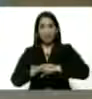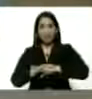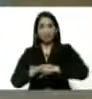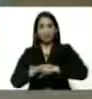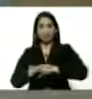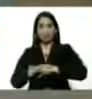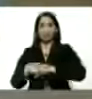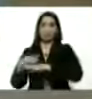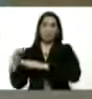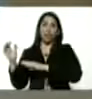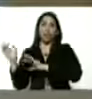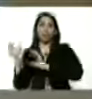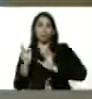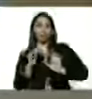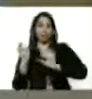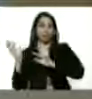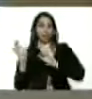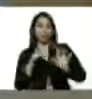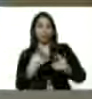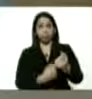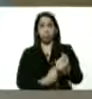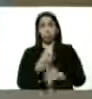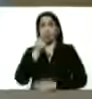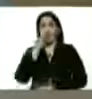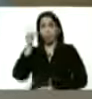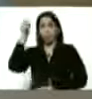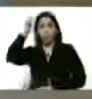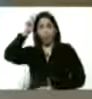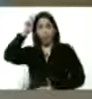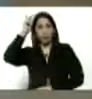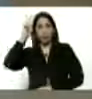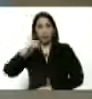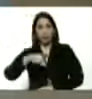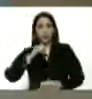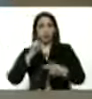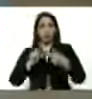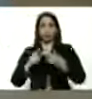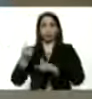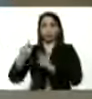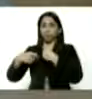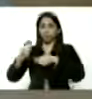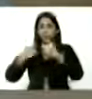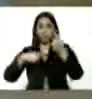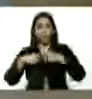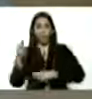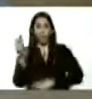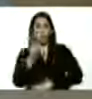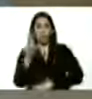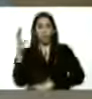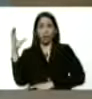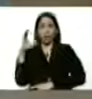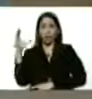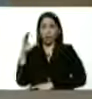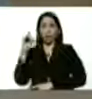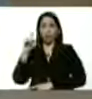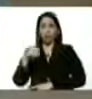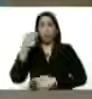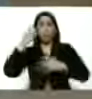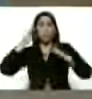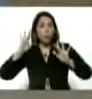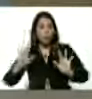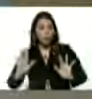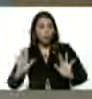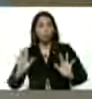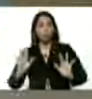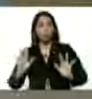de hermanas y hermanos guayú, ocurre el tránsito de comerciantes entre Venezuela y Colombia y es muy probable que